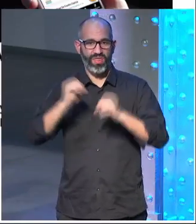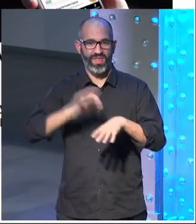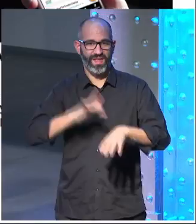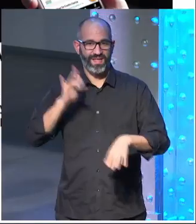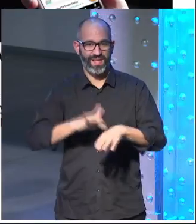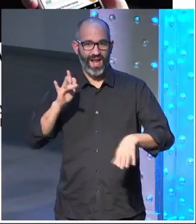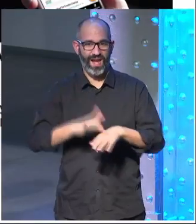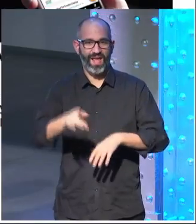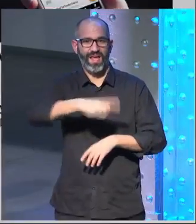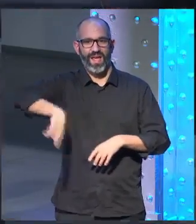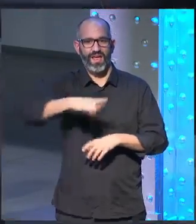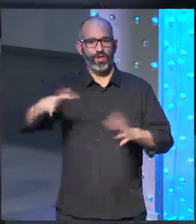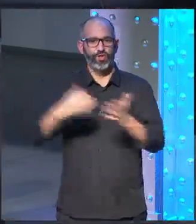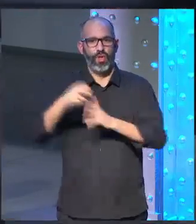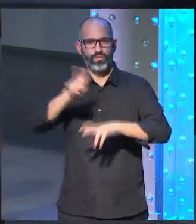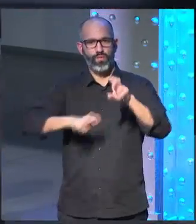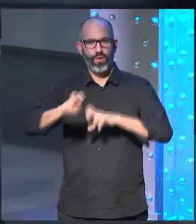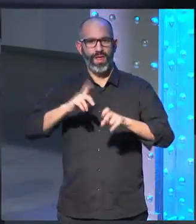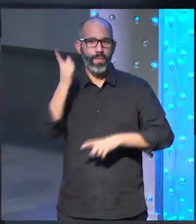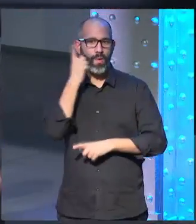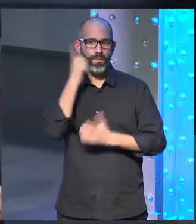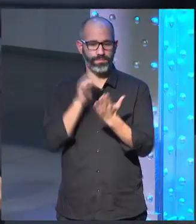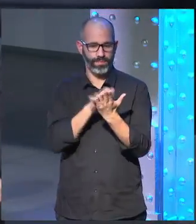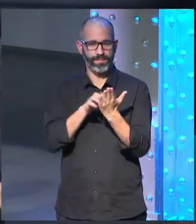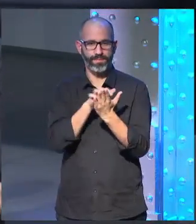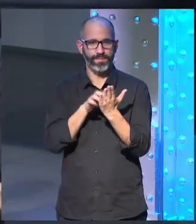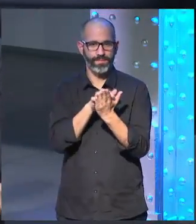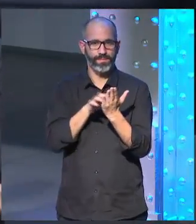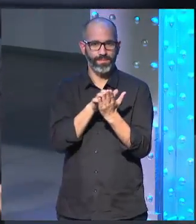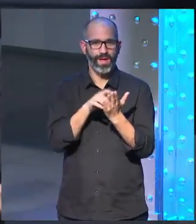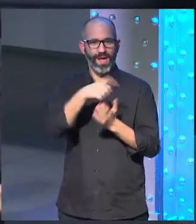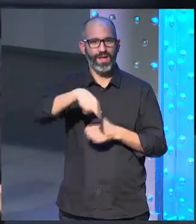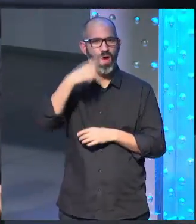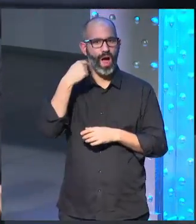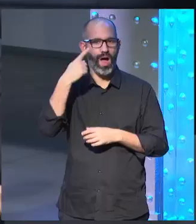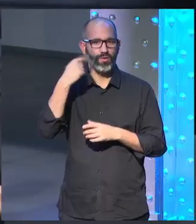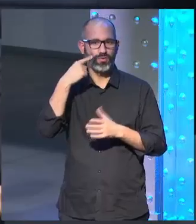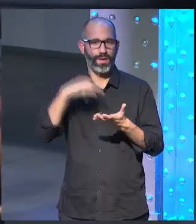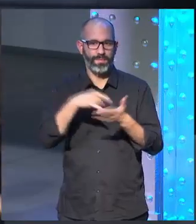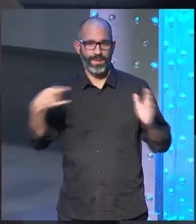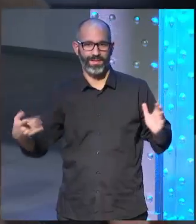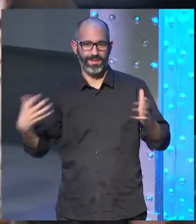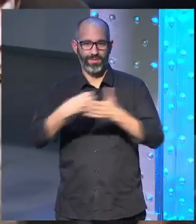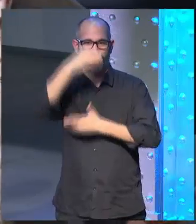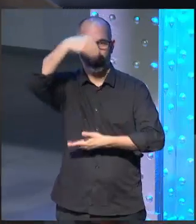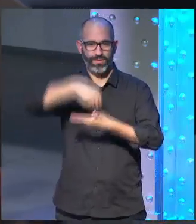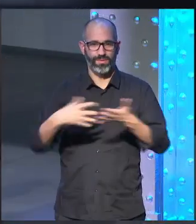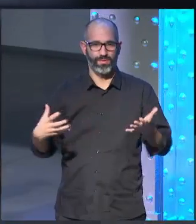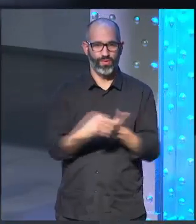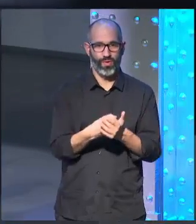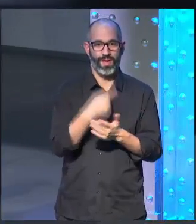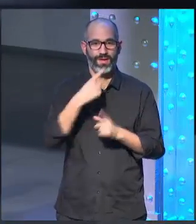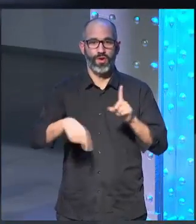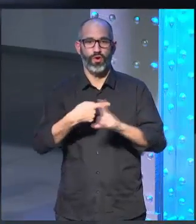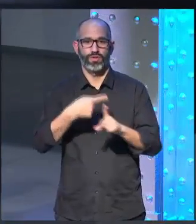fijaros que estamos hablando de que todas las búsquedas las hacen desde el móvil, están acostumbrados a la inmediatez, ¿no? La inmediatez tiene una cosa muy buena, pero también una